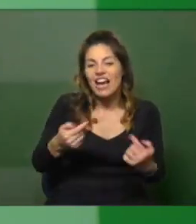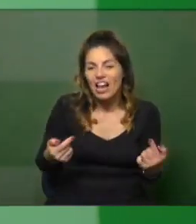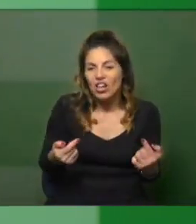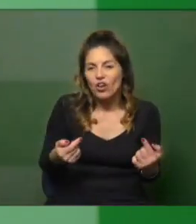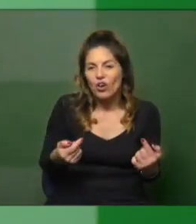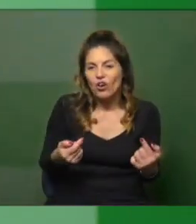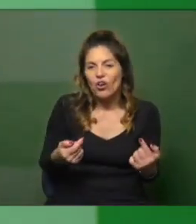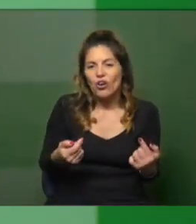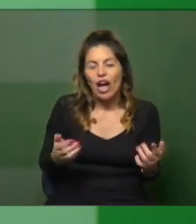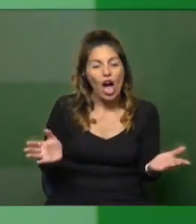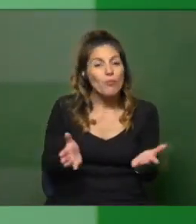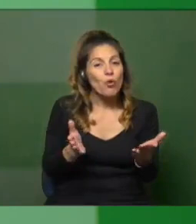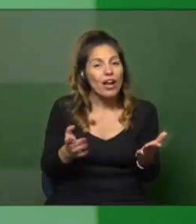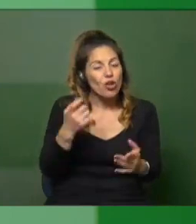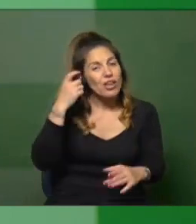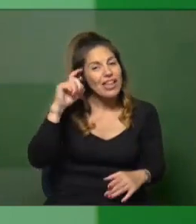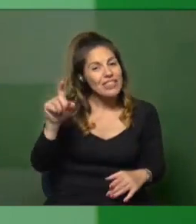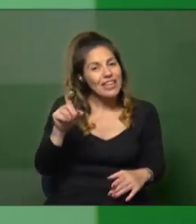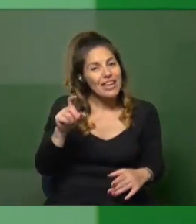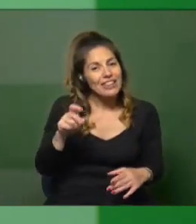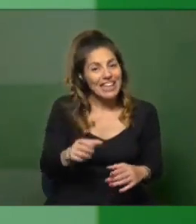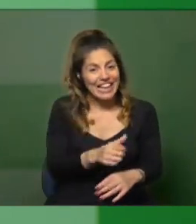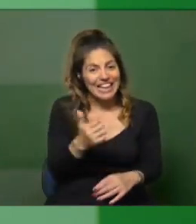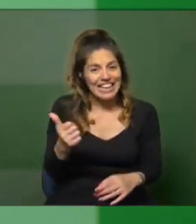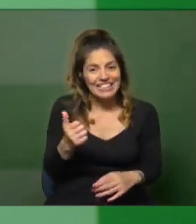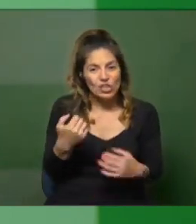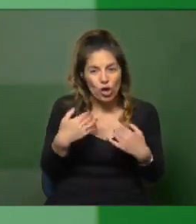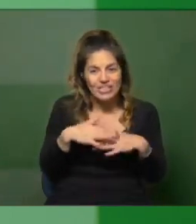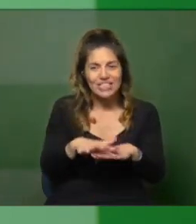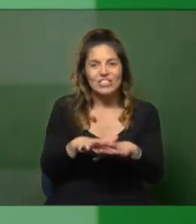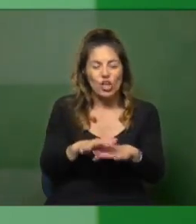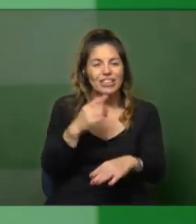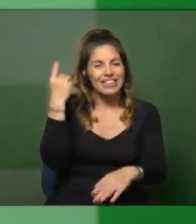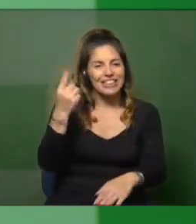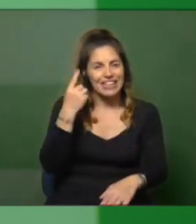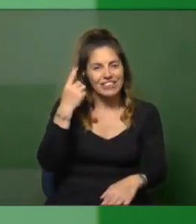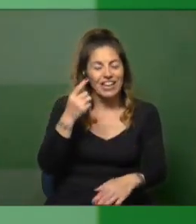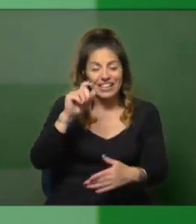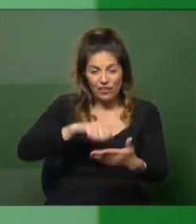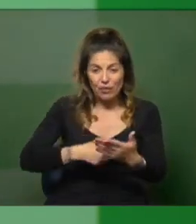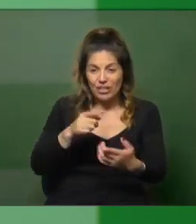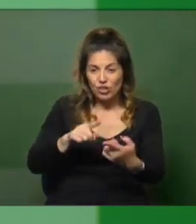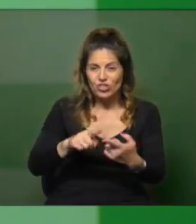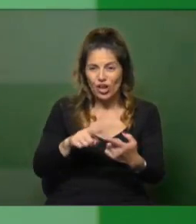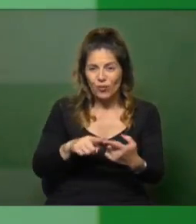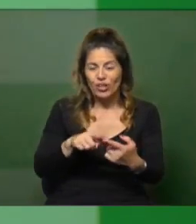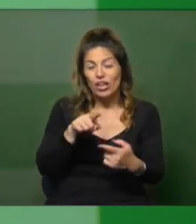porque ha empujado mucho la idea de que parte del de la inserción internacional radica en que se firmen esos acuerdos yo creo que este es un golpe duro